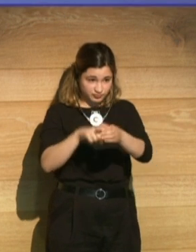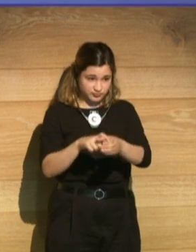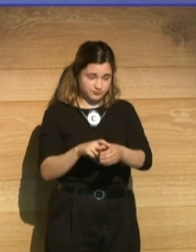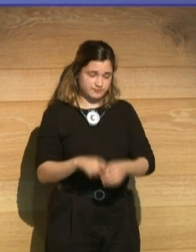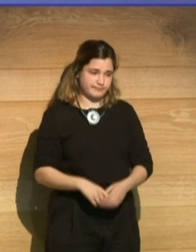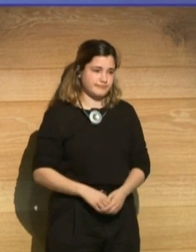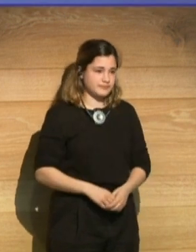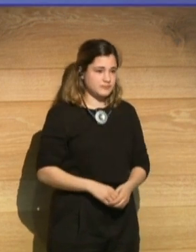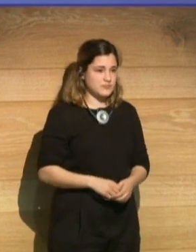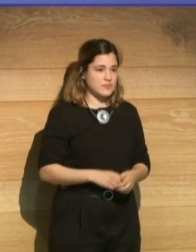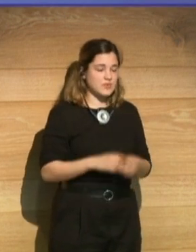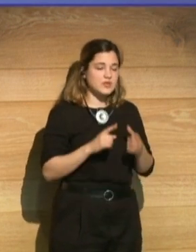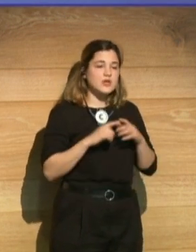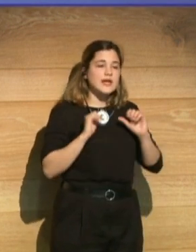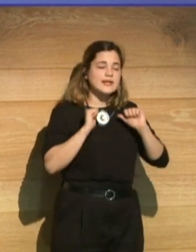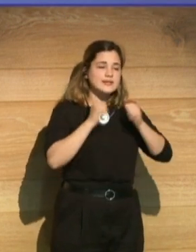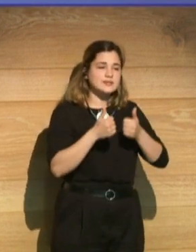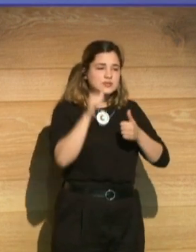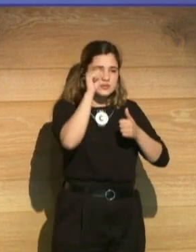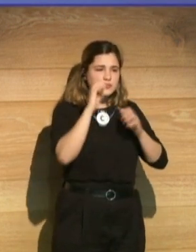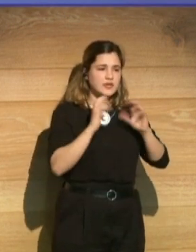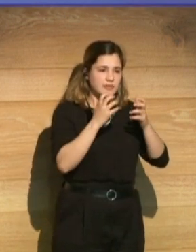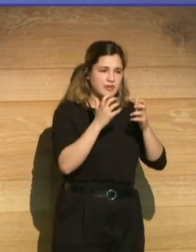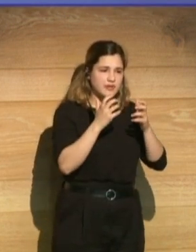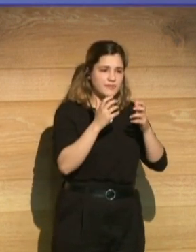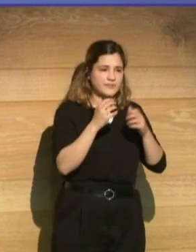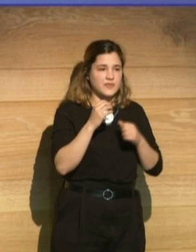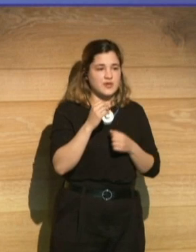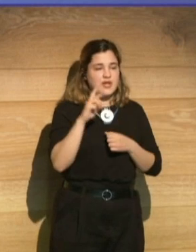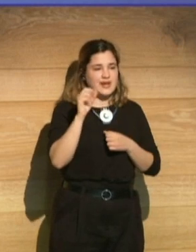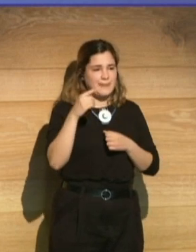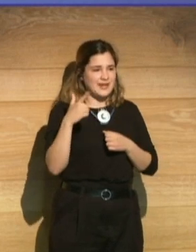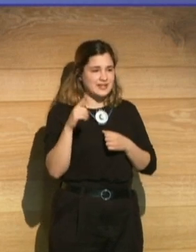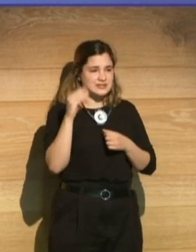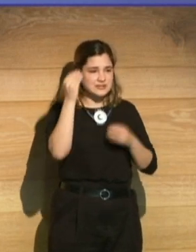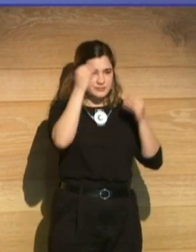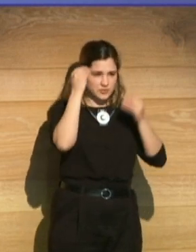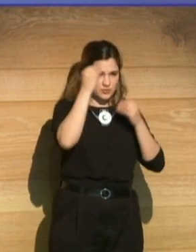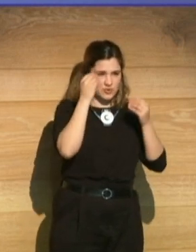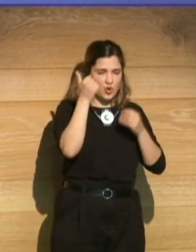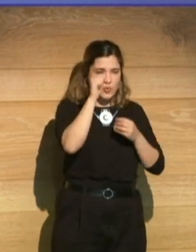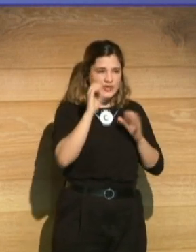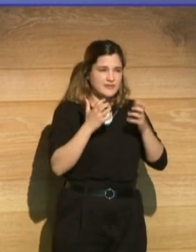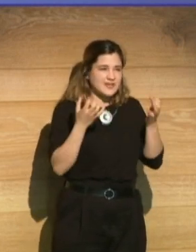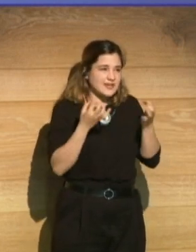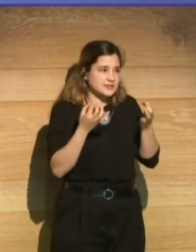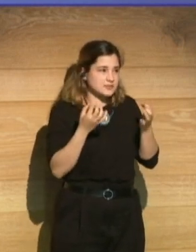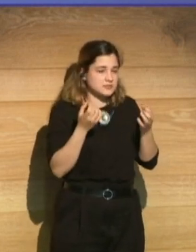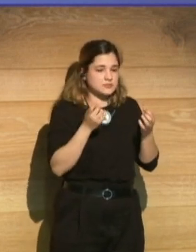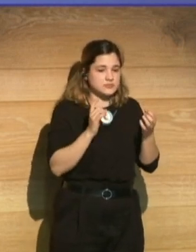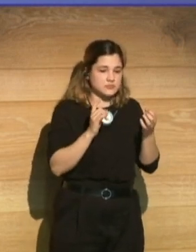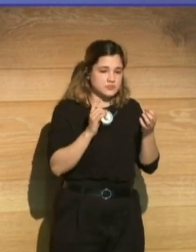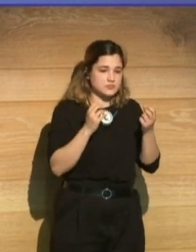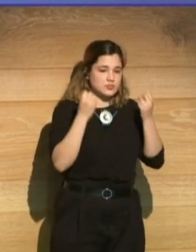inicio del Hombre Rebelde, Albert Camus se pregunta, ¿qué es un hombre rebelde? Un hombre que dice no, pero es un no que afirma, es decir, cuando dices